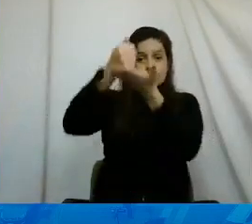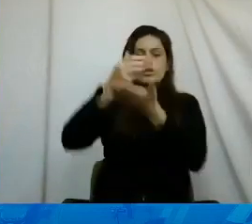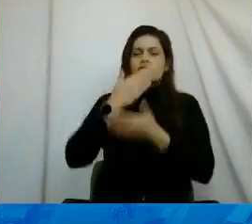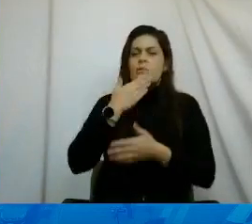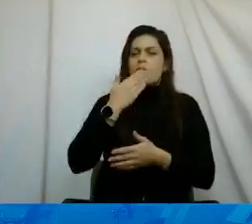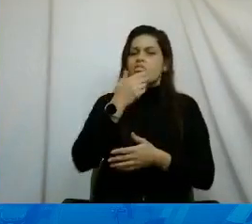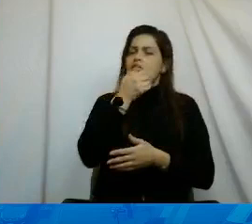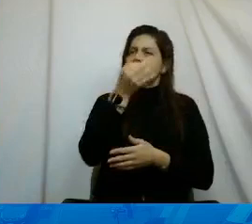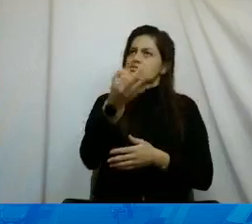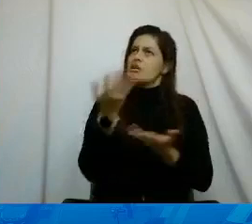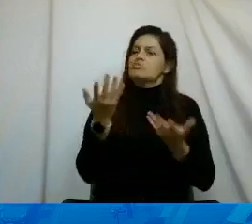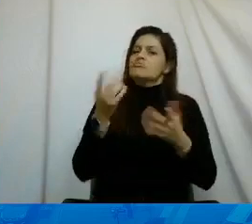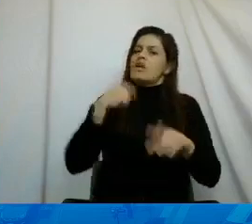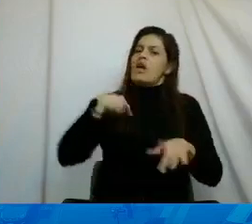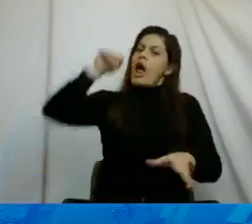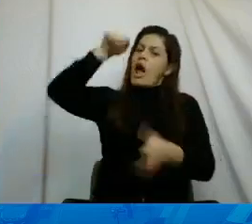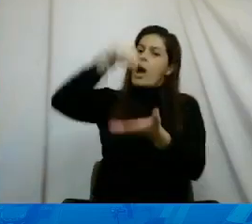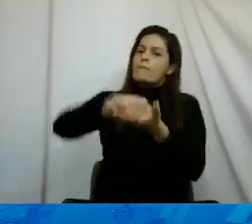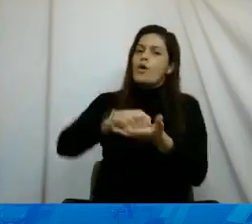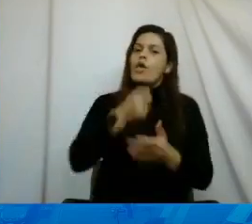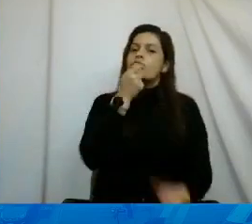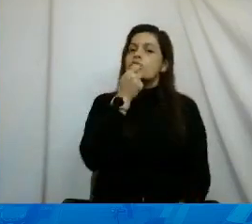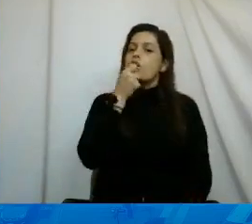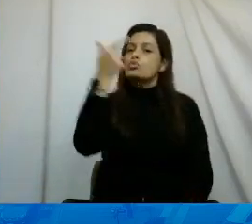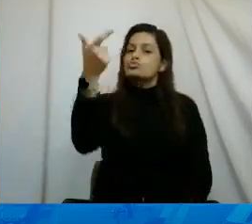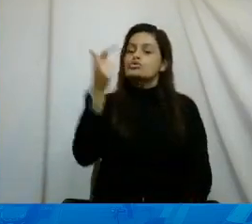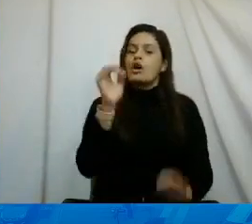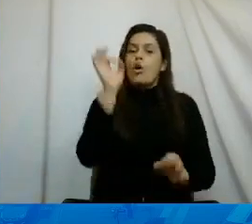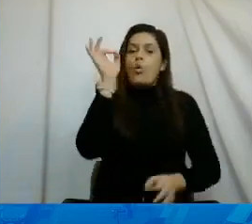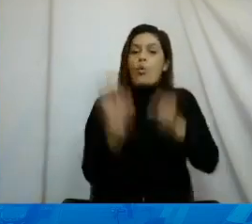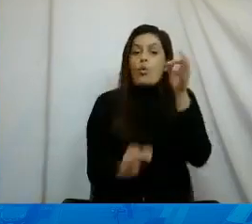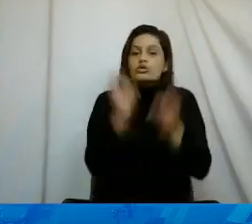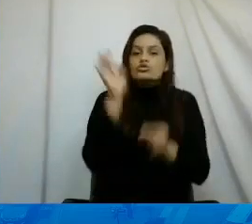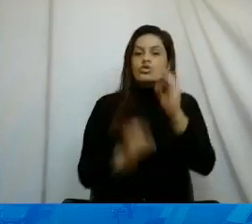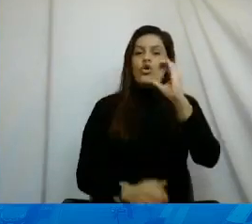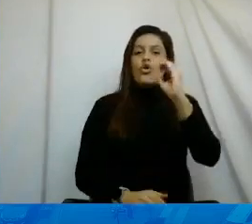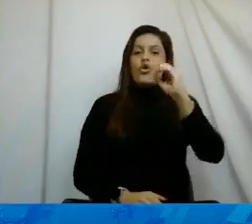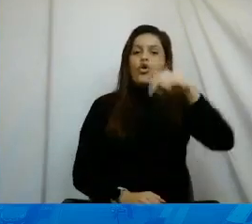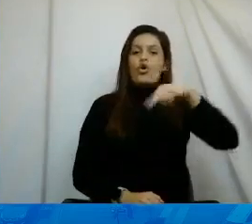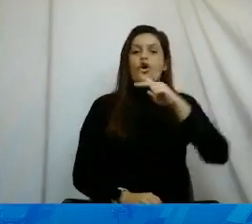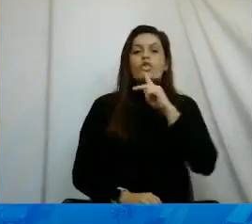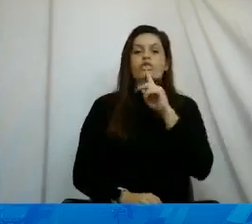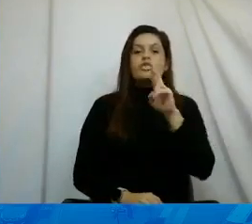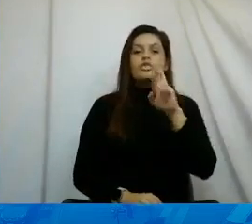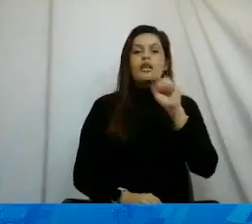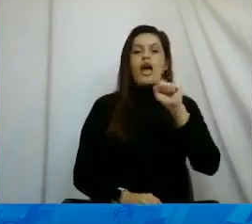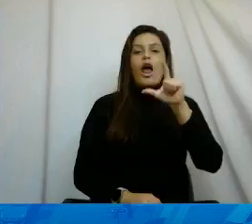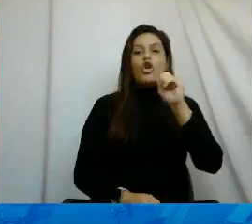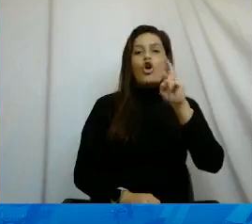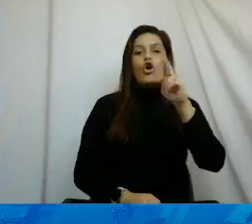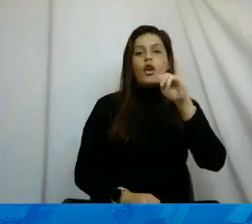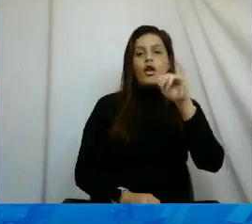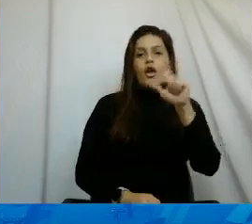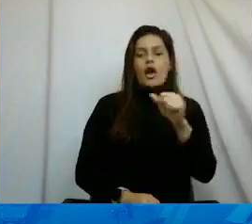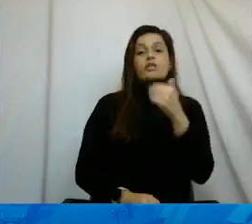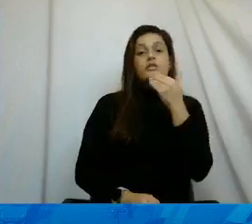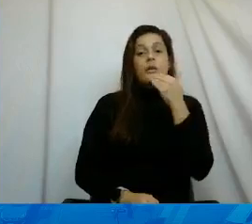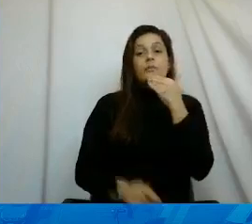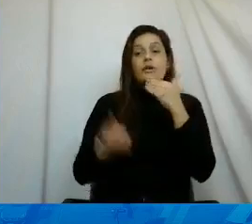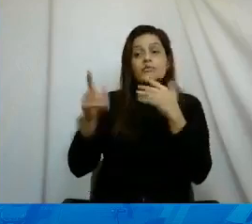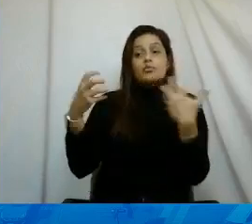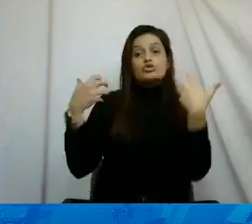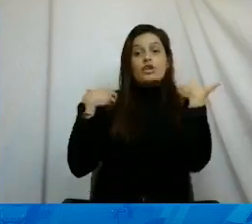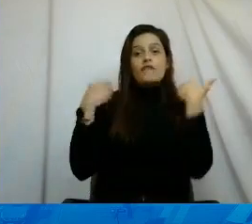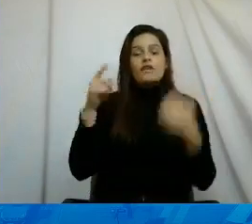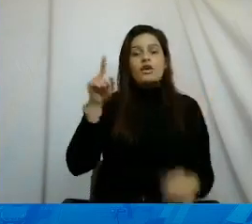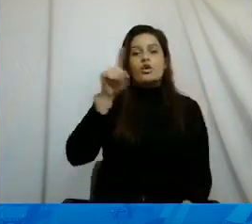a la Contraloría. Se ha hablado incluso en contra de la superintendencia. Casi que hay una